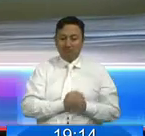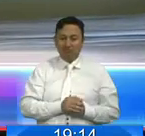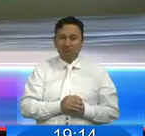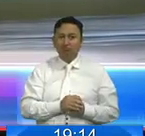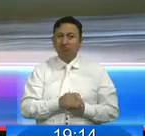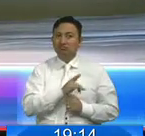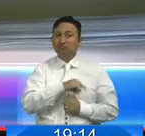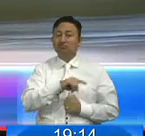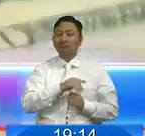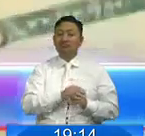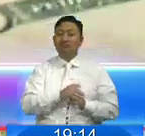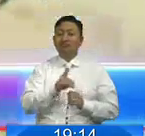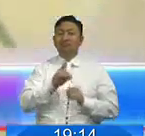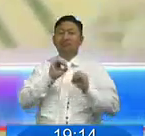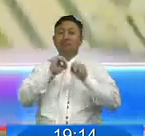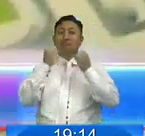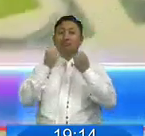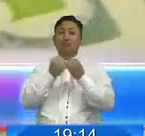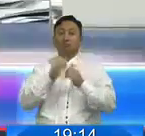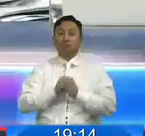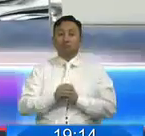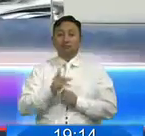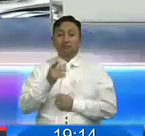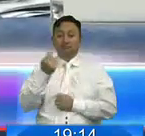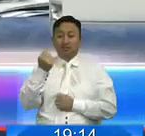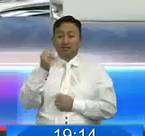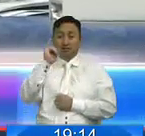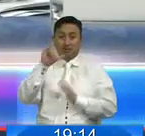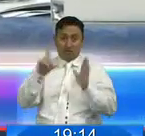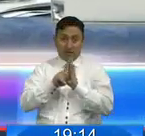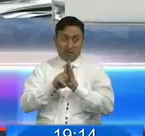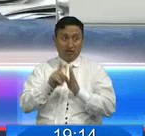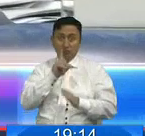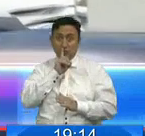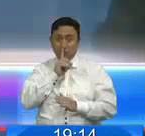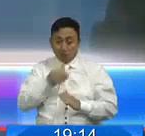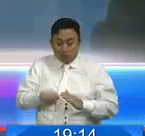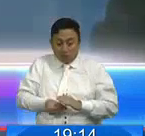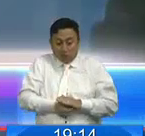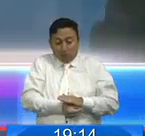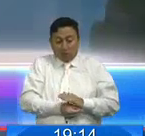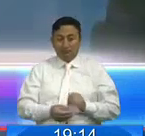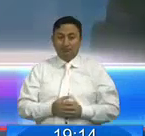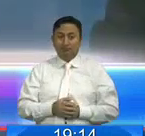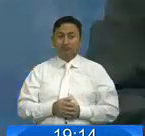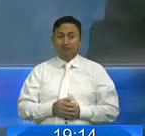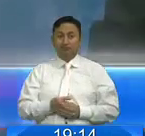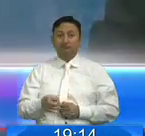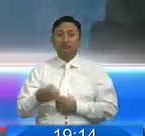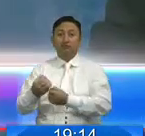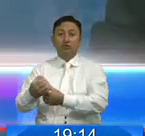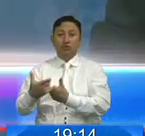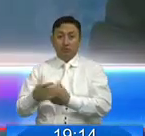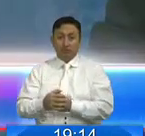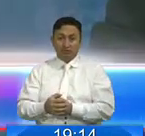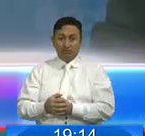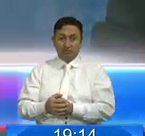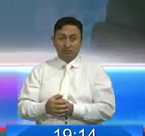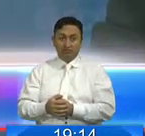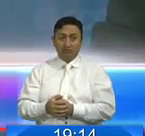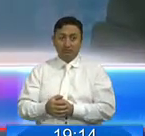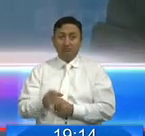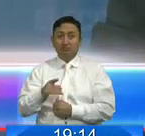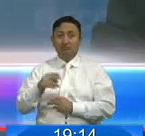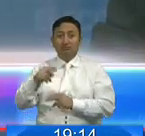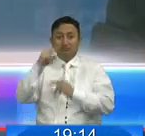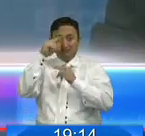mecanismos mediante los cuales se introduce dinero ilegal en campañas electorales. Este informe no contiene información, no contiene